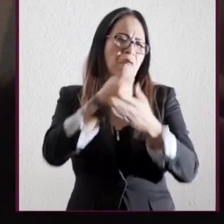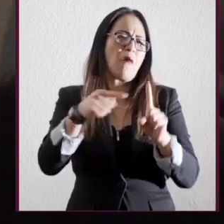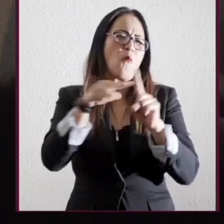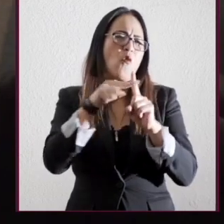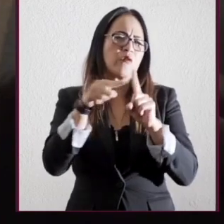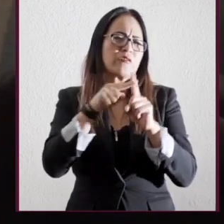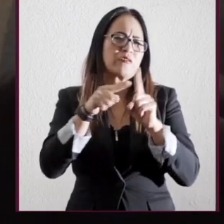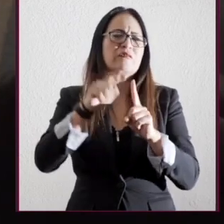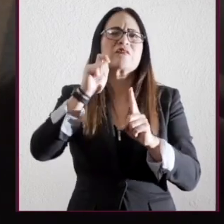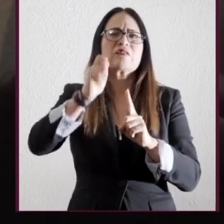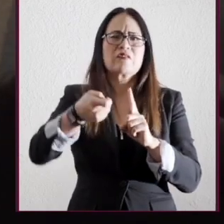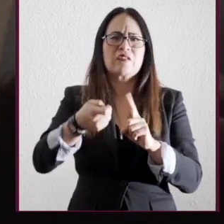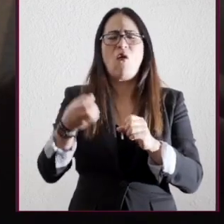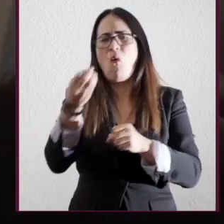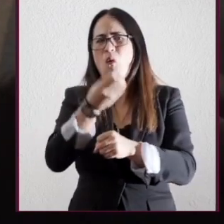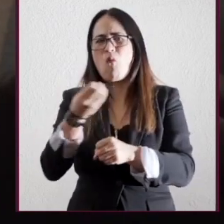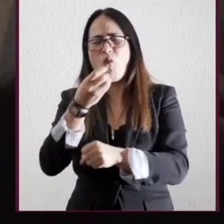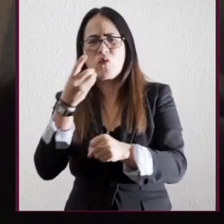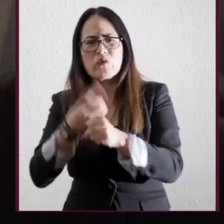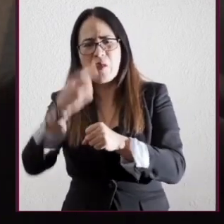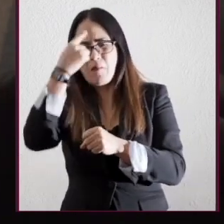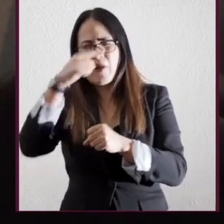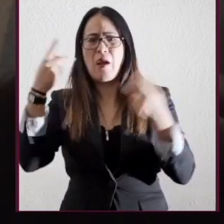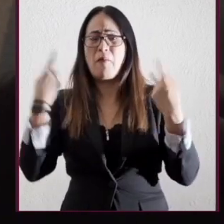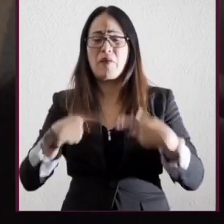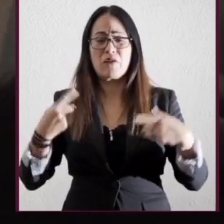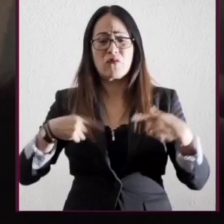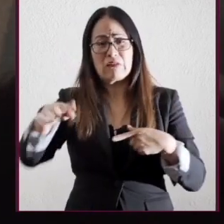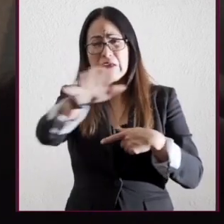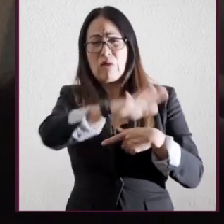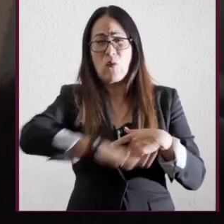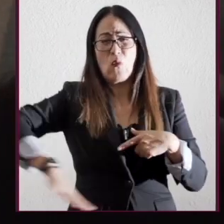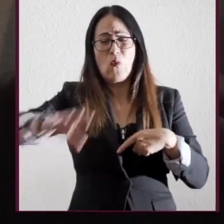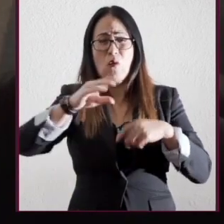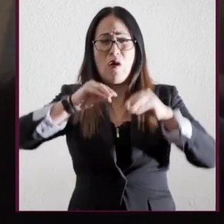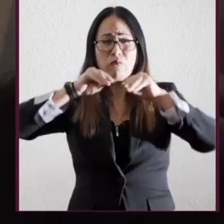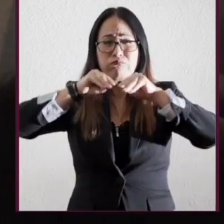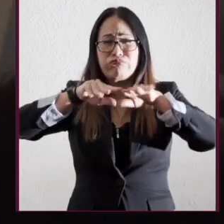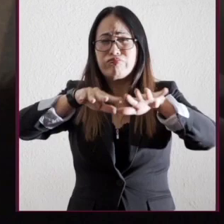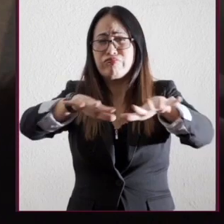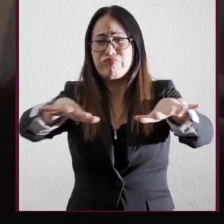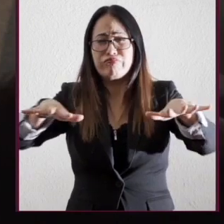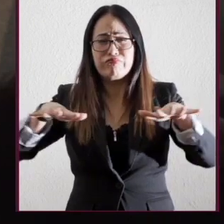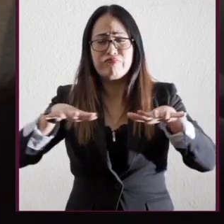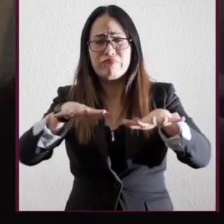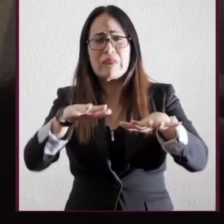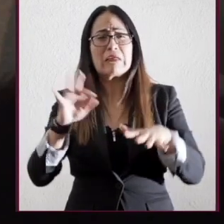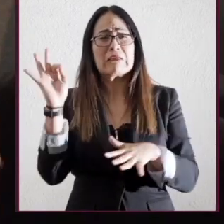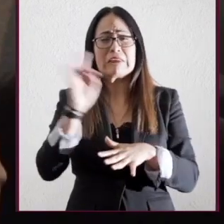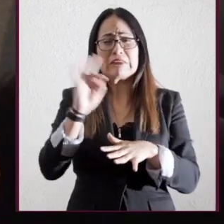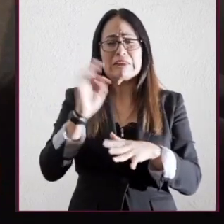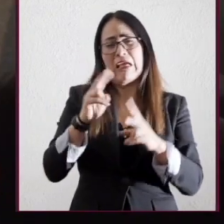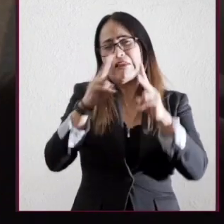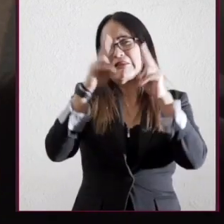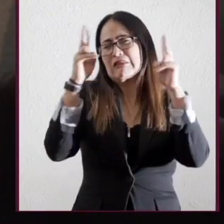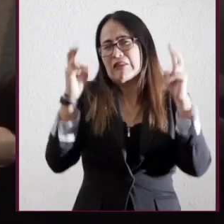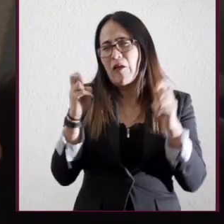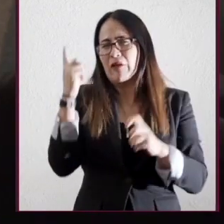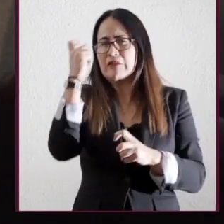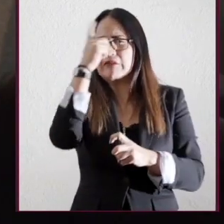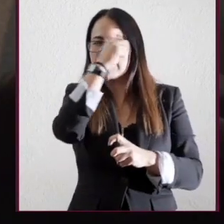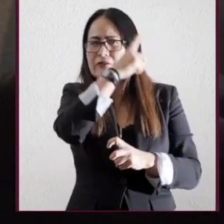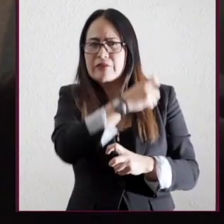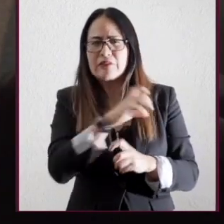esa, digamos, esa oportunidad de llegar a una gran cantidad de personas, digamos, en situaciones que son muy